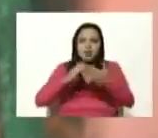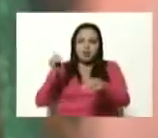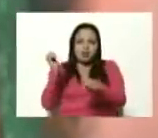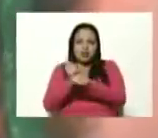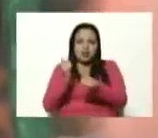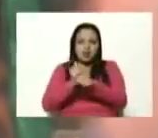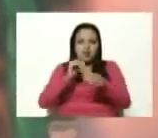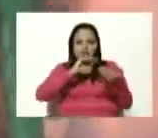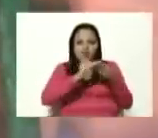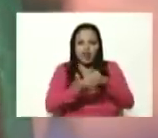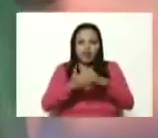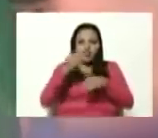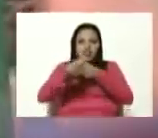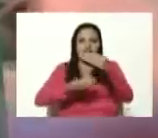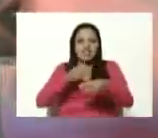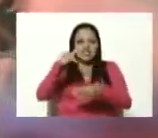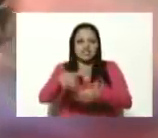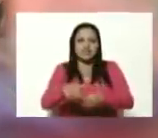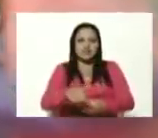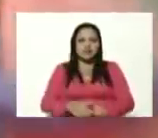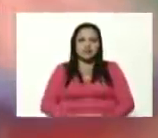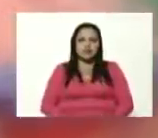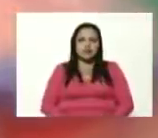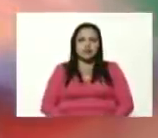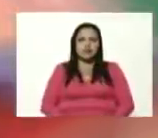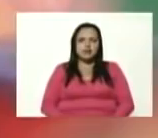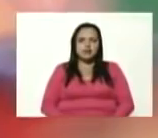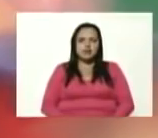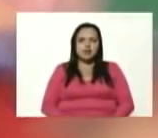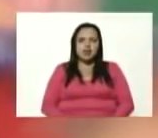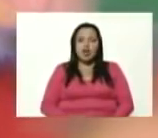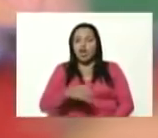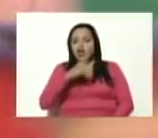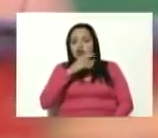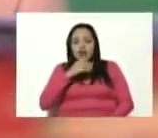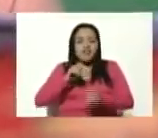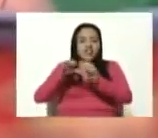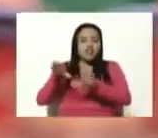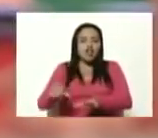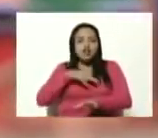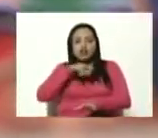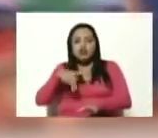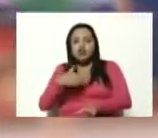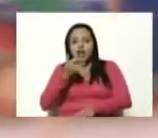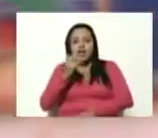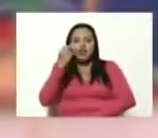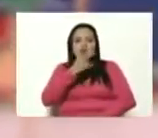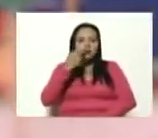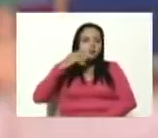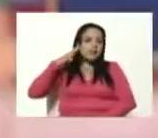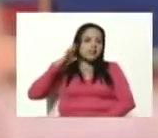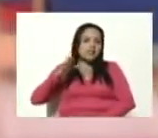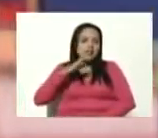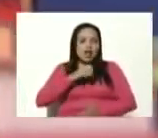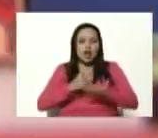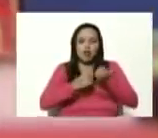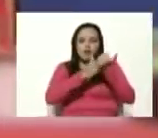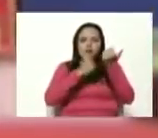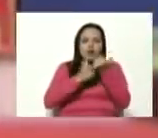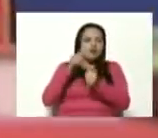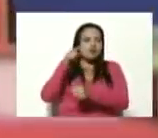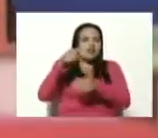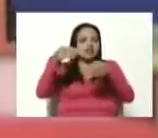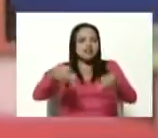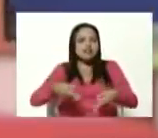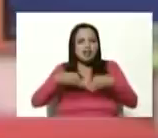barrio productivo, presidente. No lo vamos a dejar solo. Nosotros estamos comprometidos a acompañarlo a usted